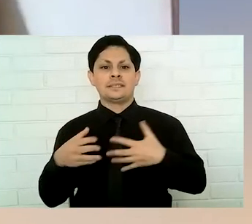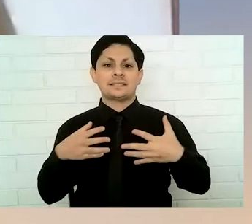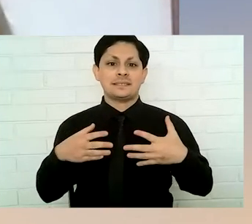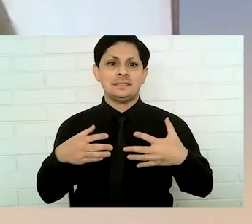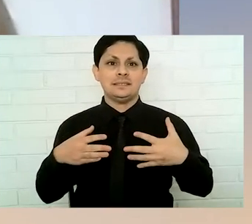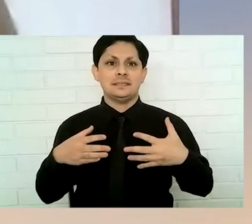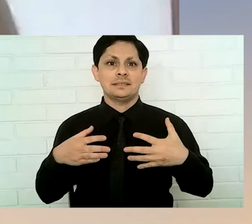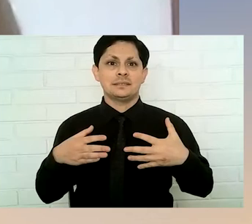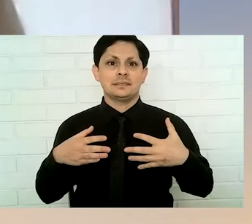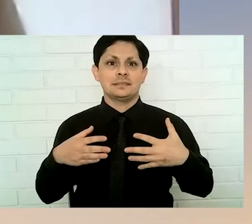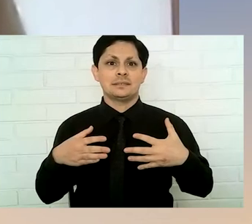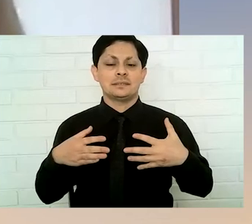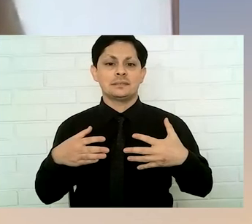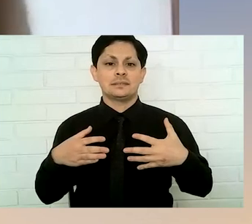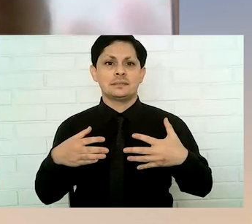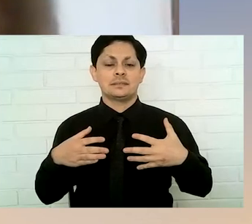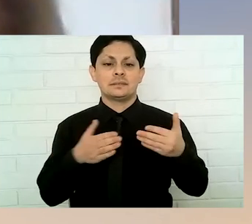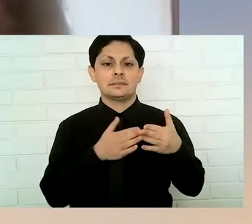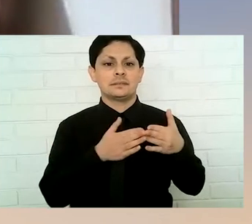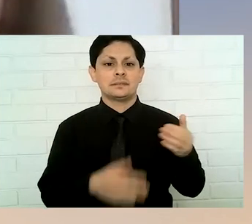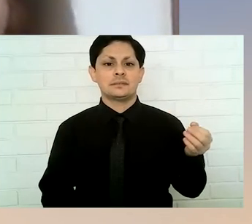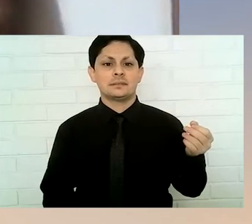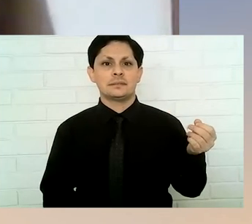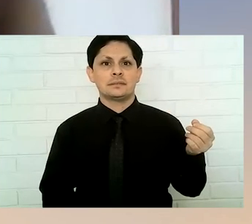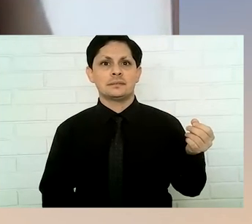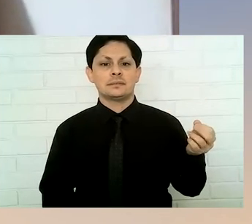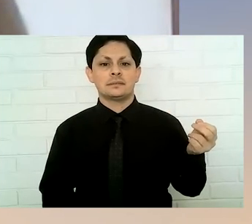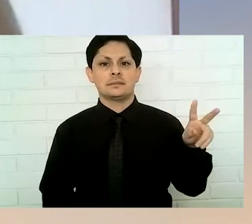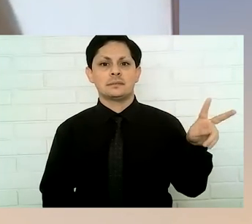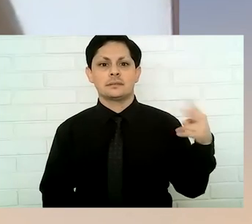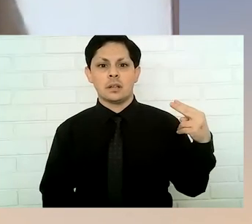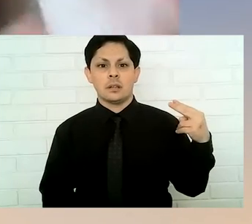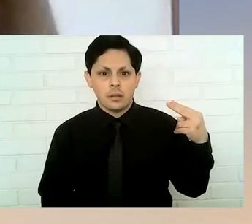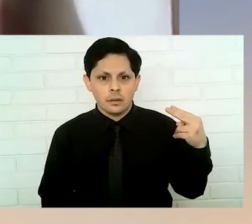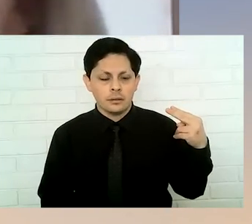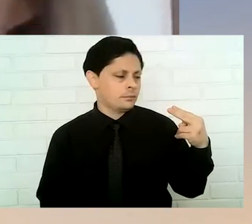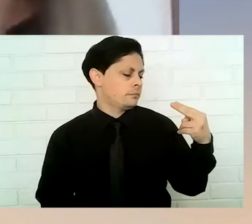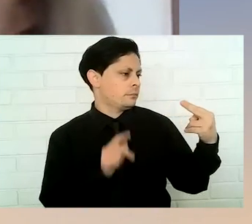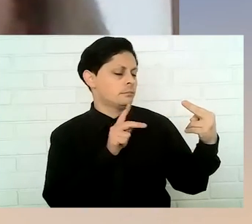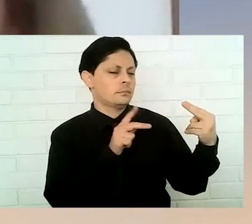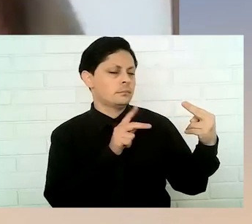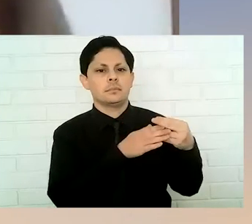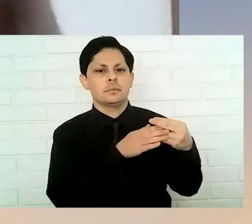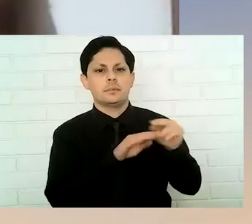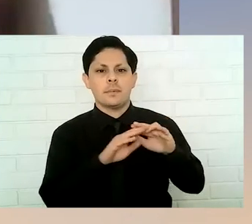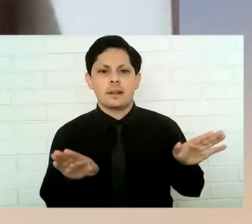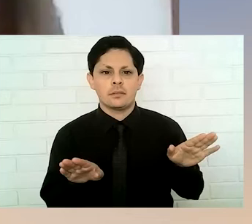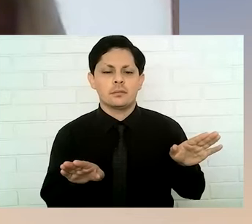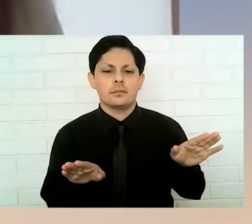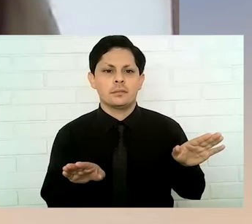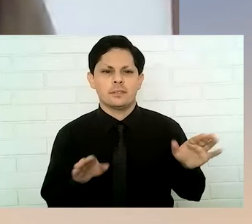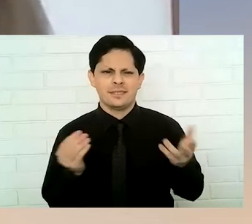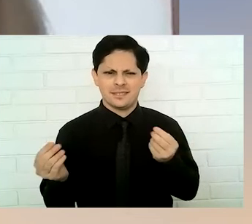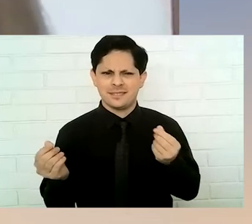esperaba para que cuando me volviera a atender, terminaba el gesto, ¿ya? Era